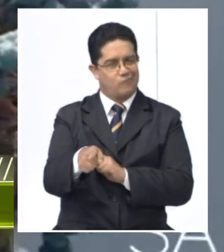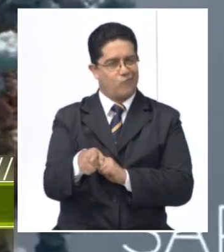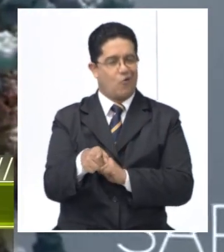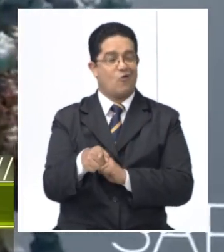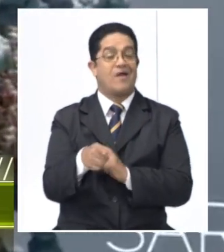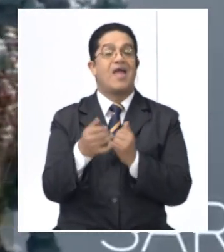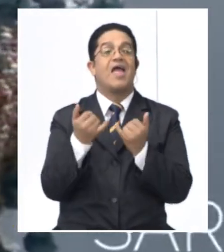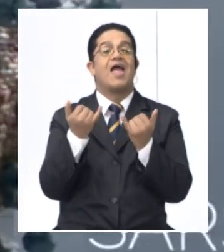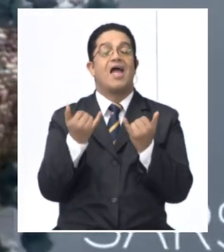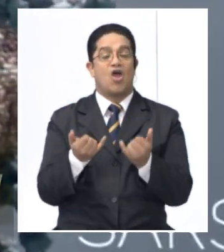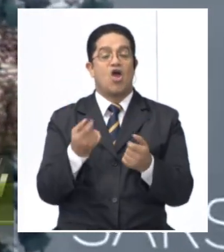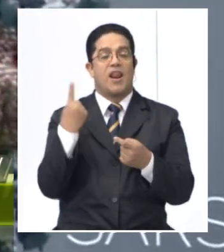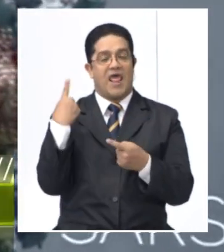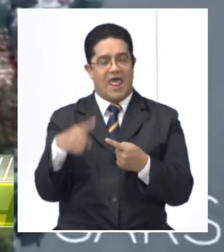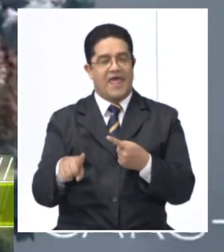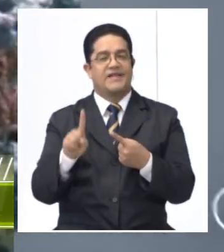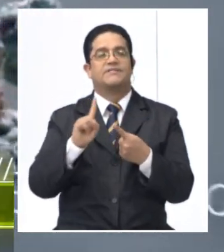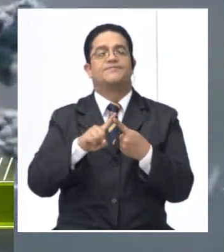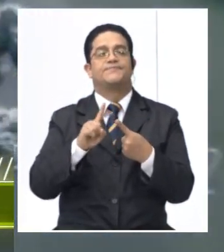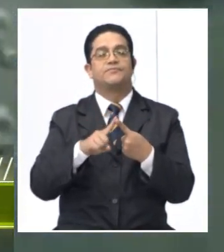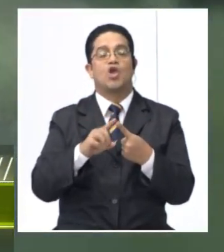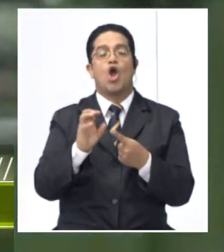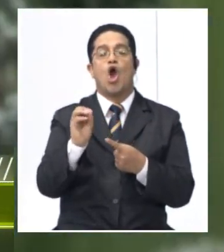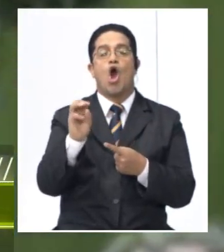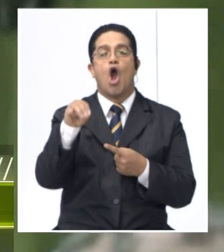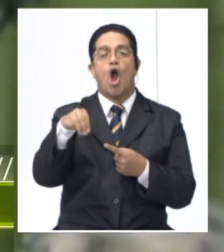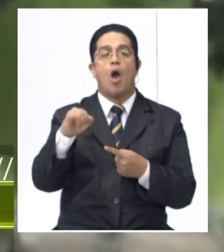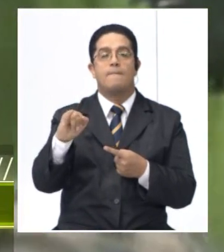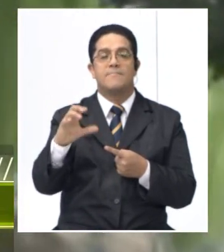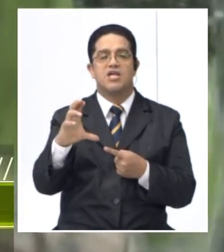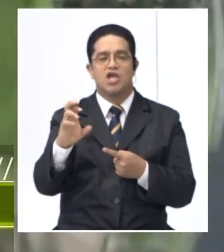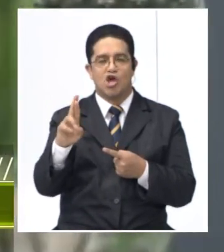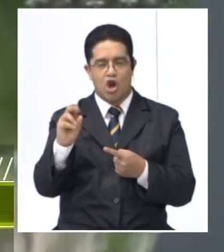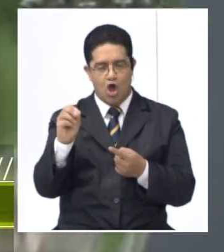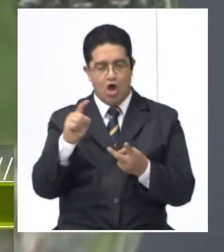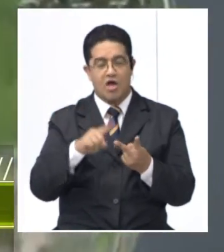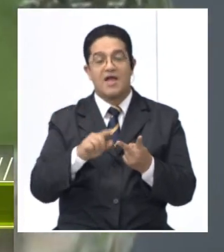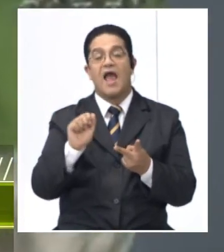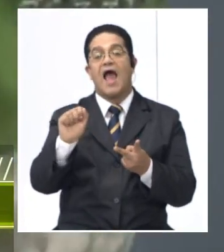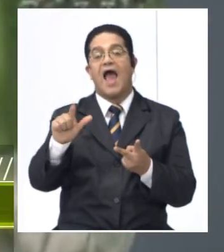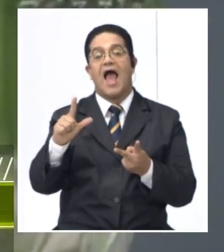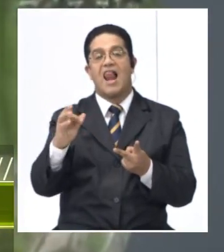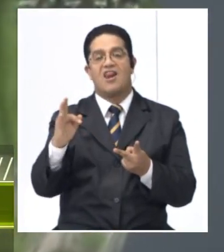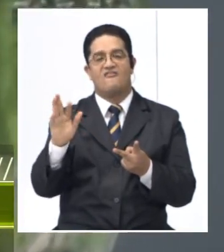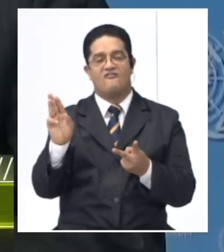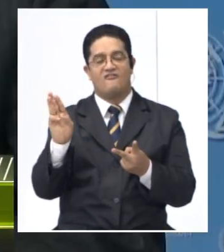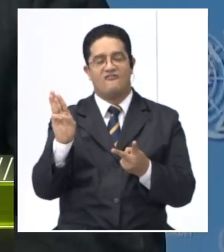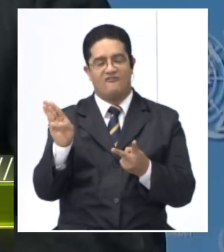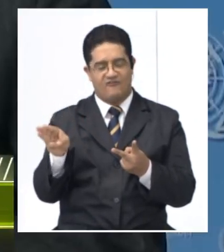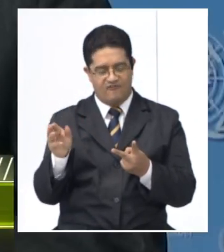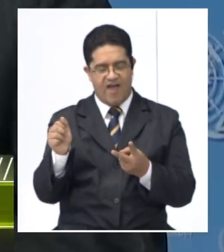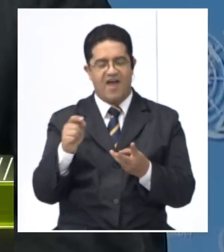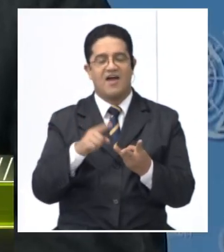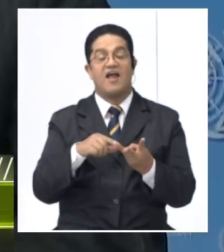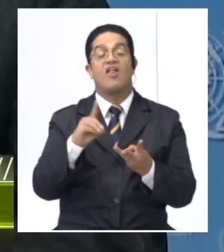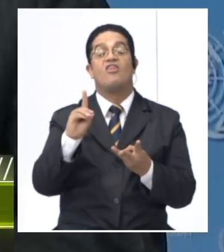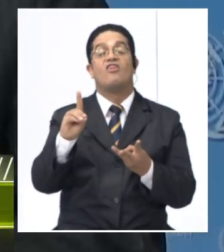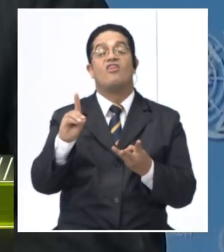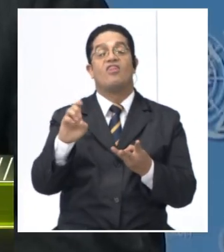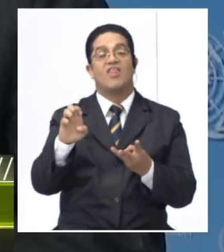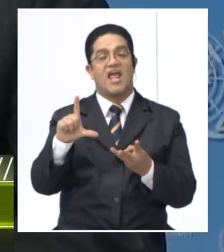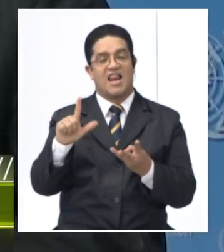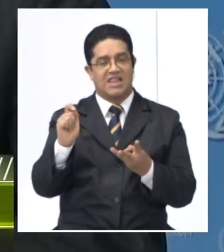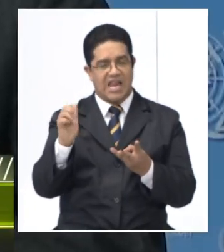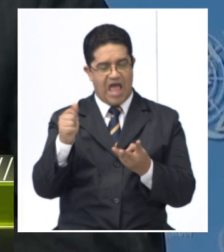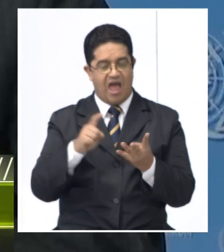virus. Entre ellas se encuentran Omicron, Alfa, Delta y Gamma. Estas fueron decretadas por